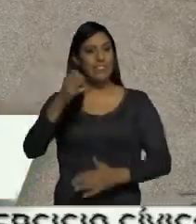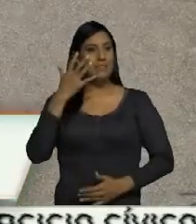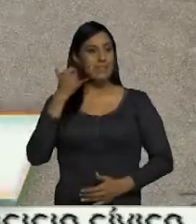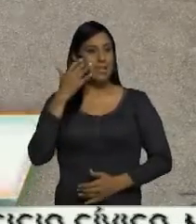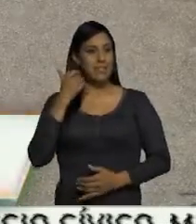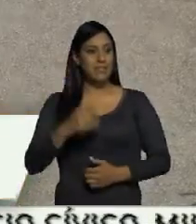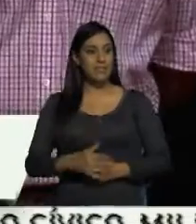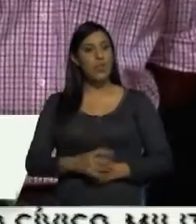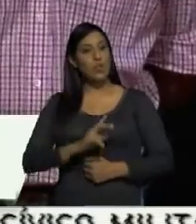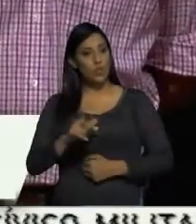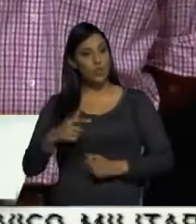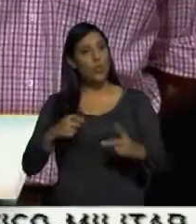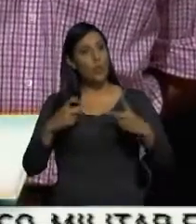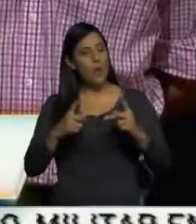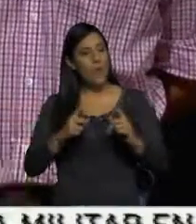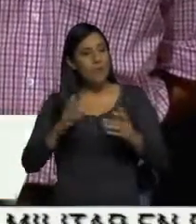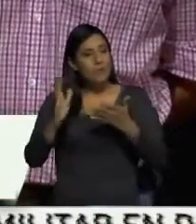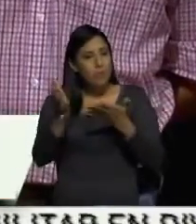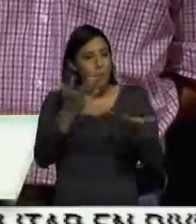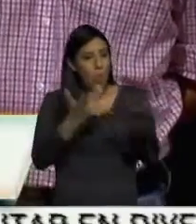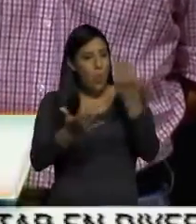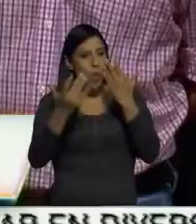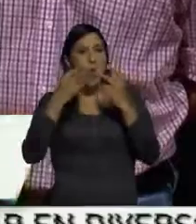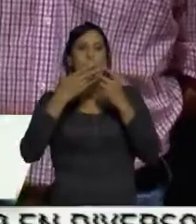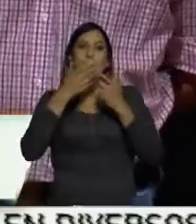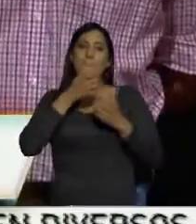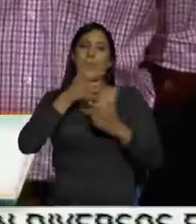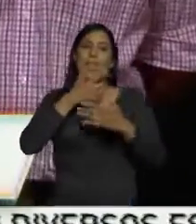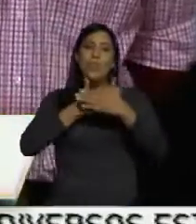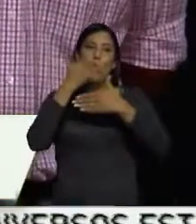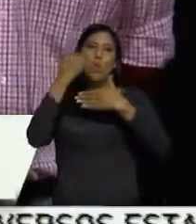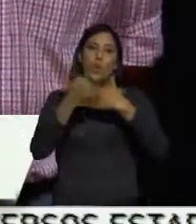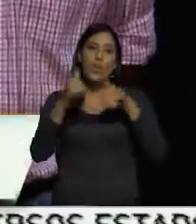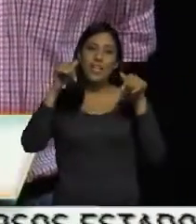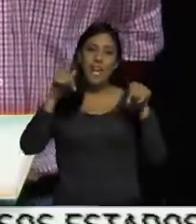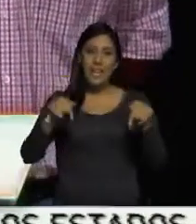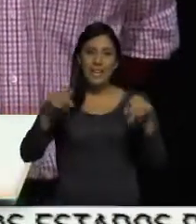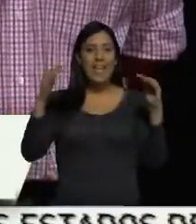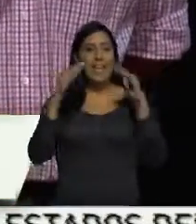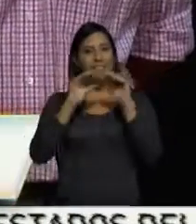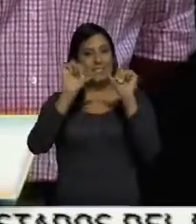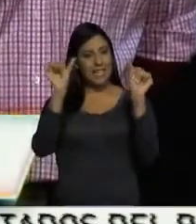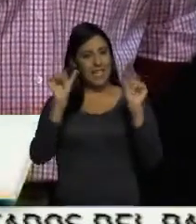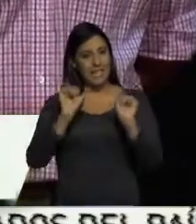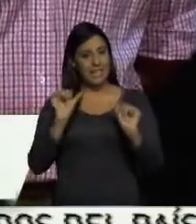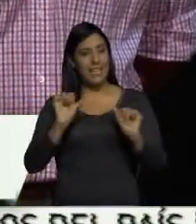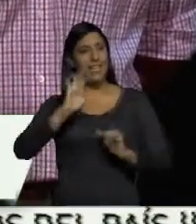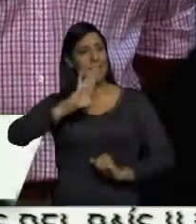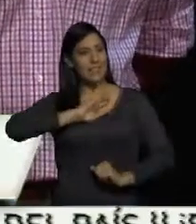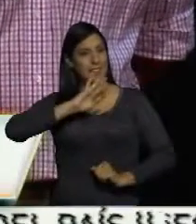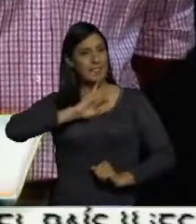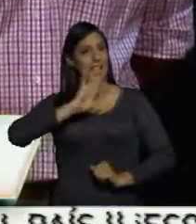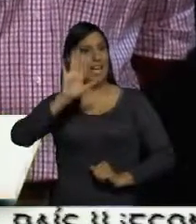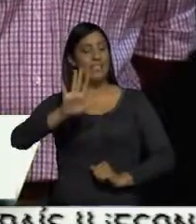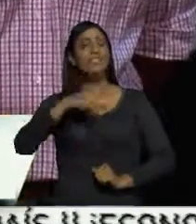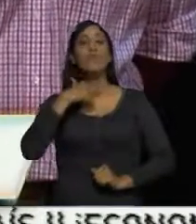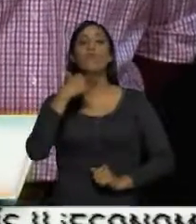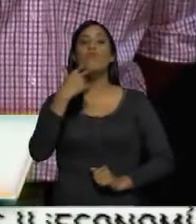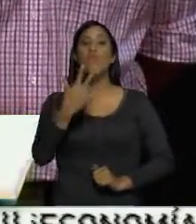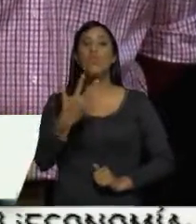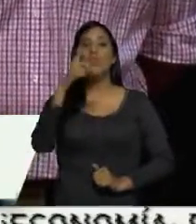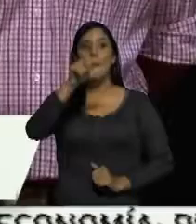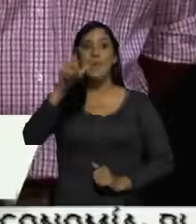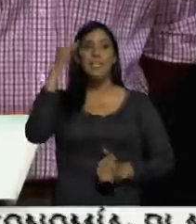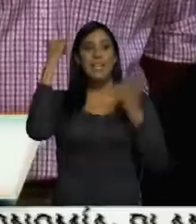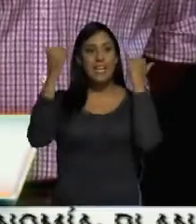vamos a desempolvar un bonito proyecto que aquí en la casa en artista tenían que es la voz de los